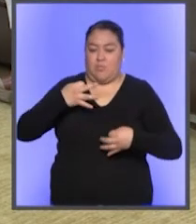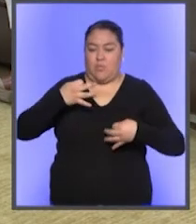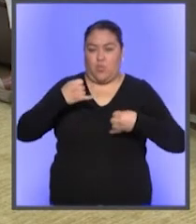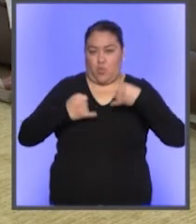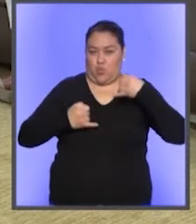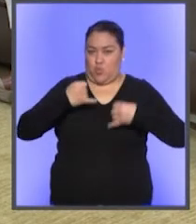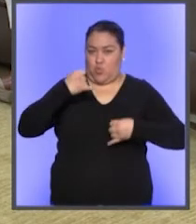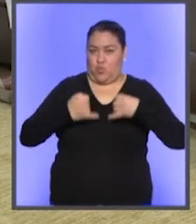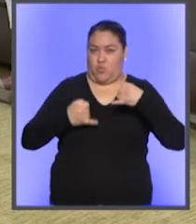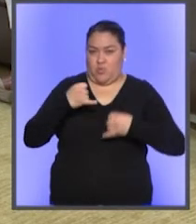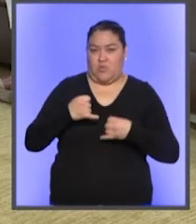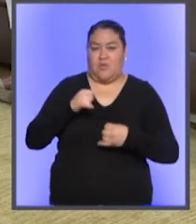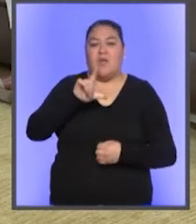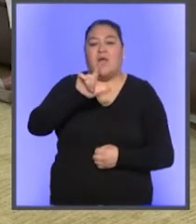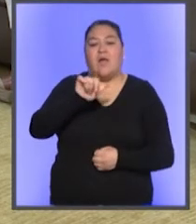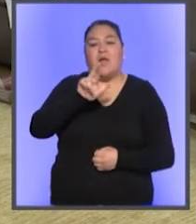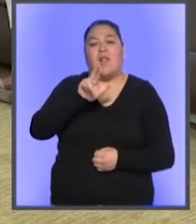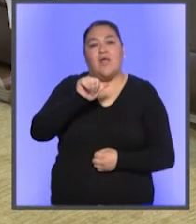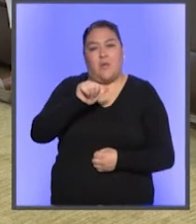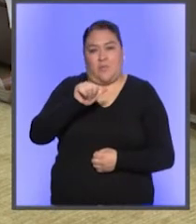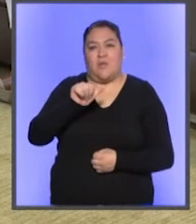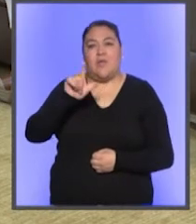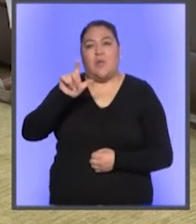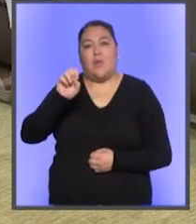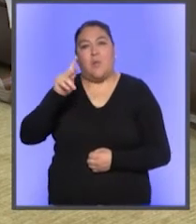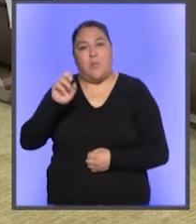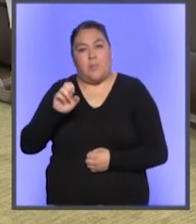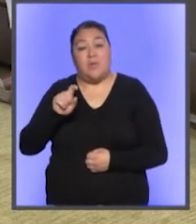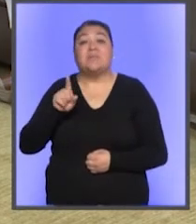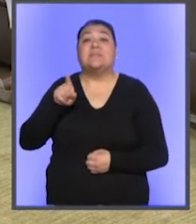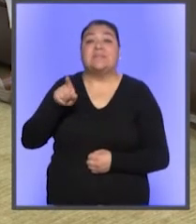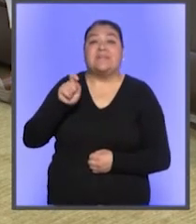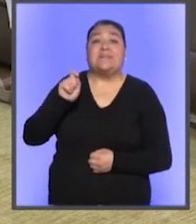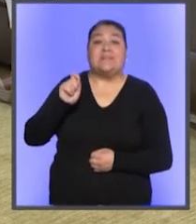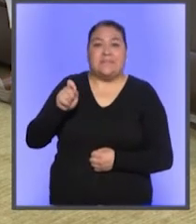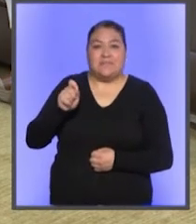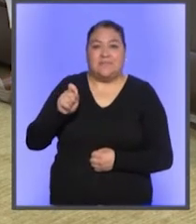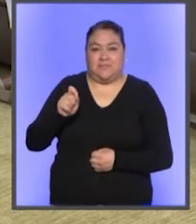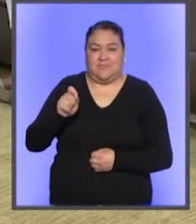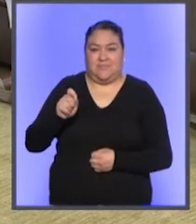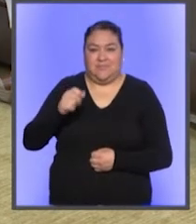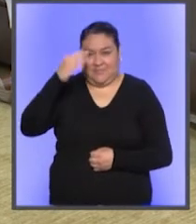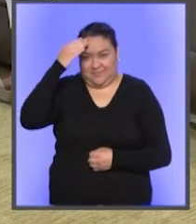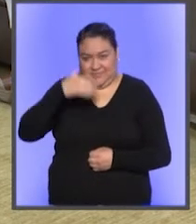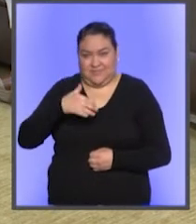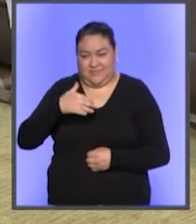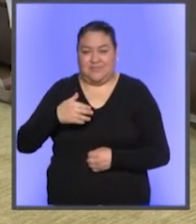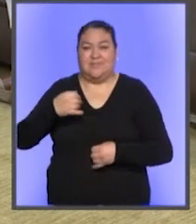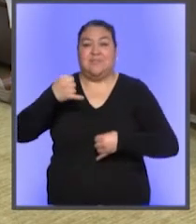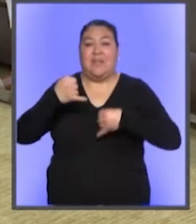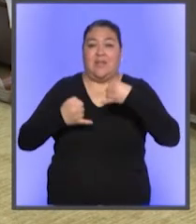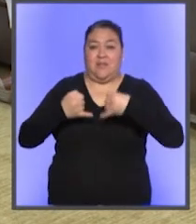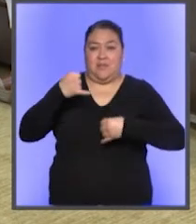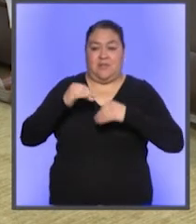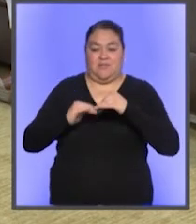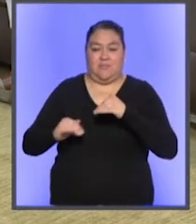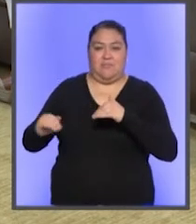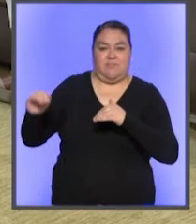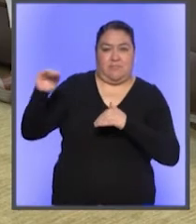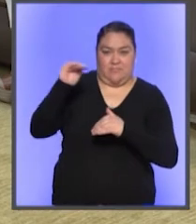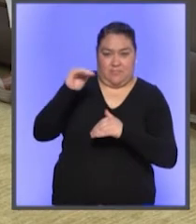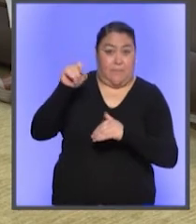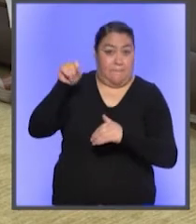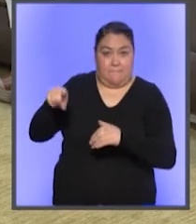magistrada Carmen Laura López almaraz magistrada supernumeraria del Tribunal Superior